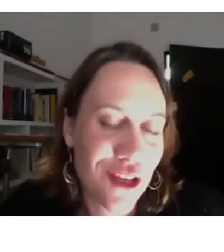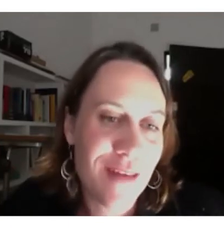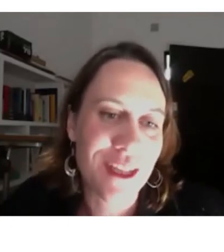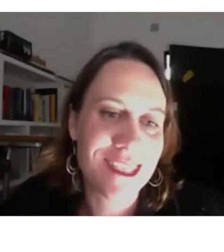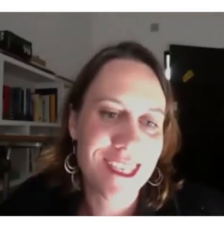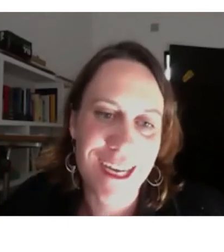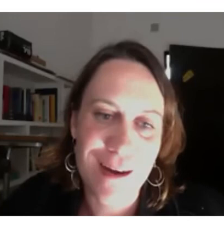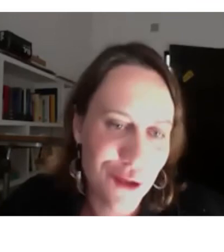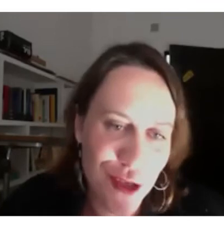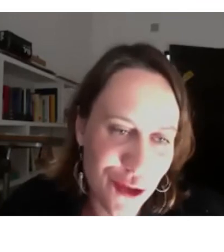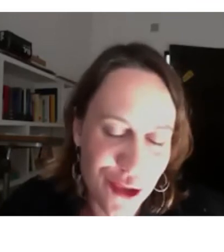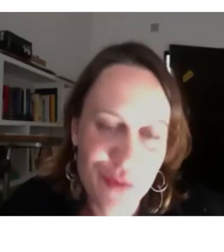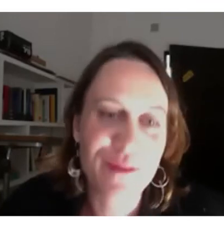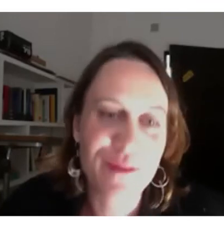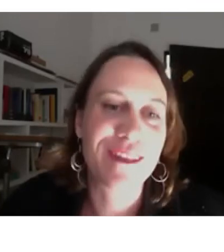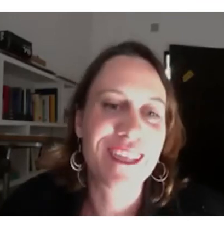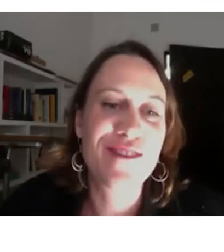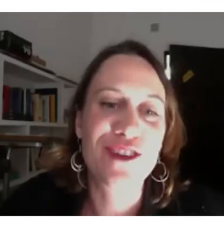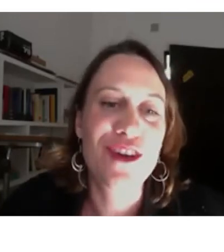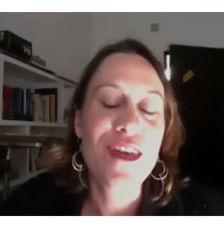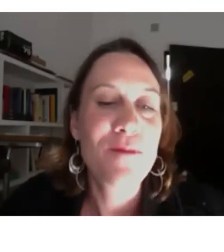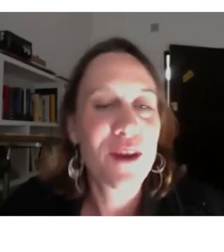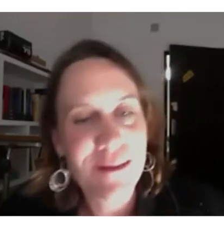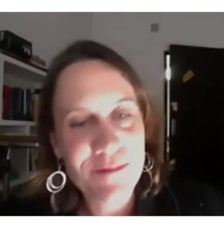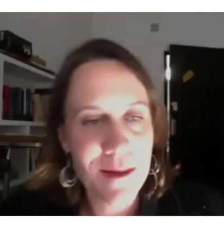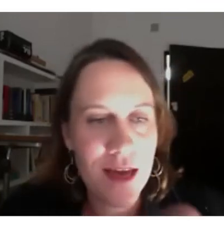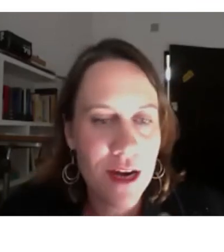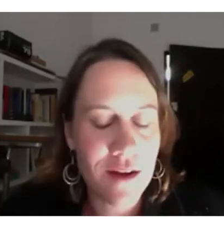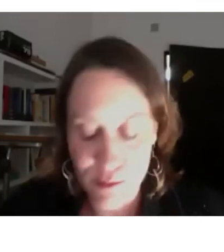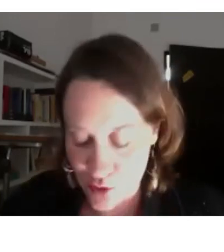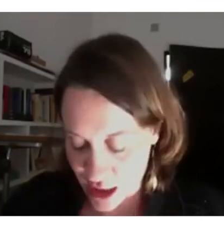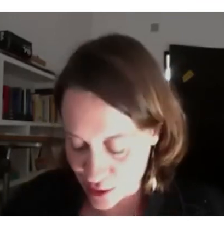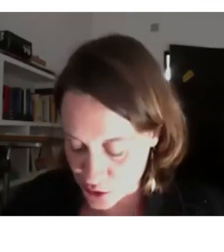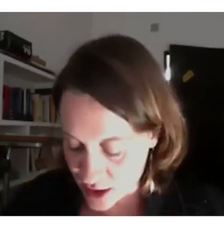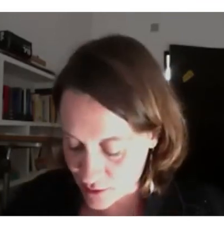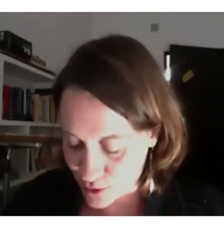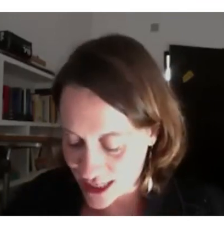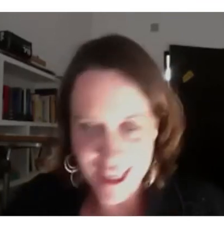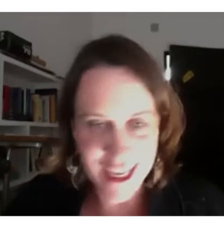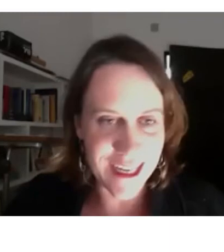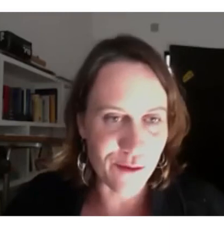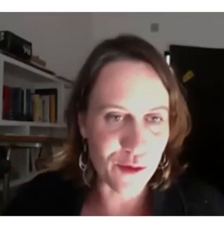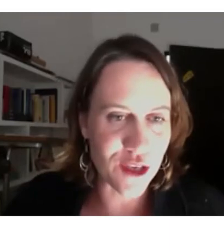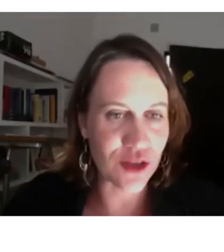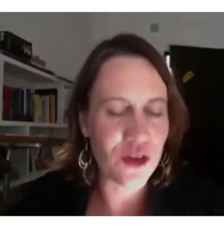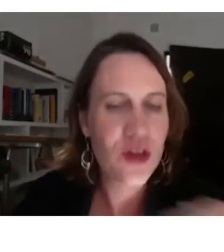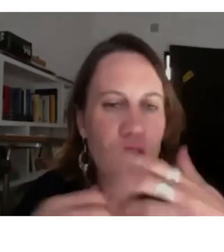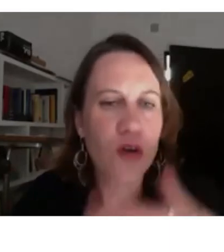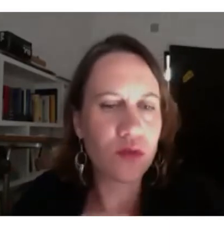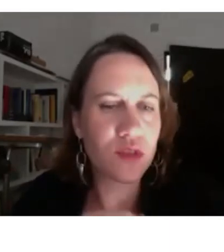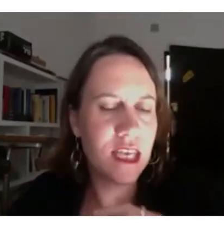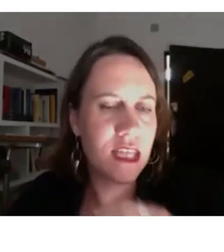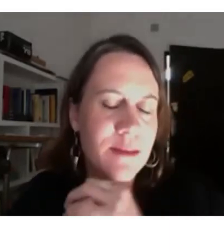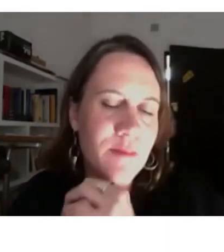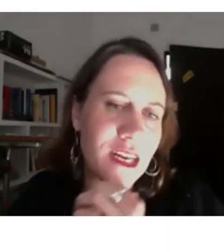hablando, ¿no?, de la importancia de sacar la voz, que yo estoy perfectamente de acuerdo, pero también hablaron al fin mucho de la escucha, me gustaría entrar un poquito